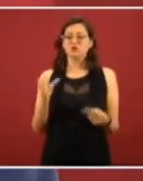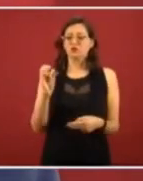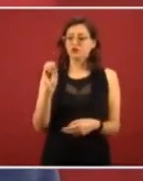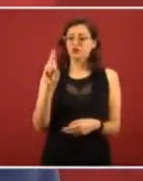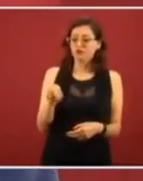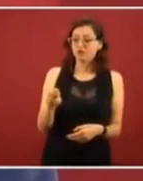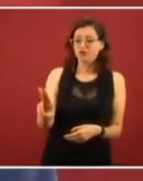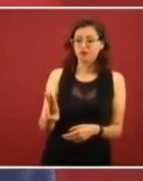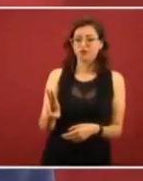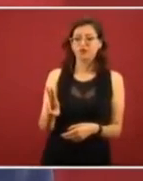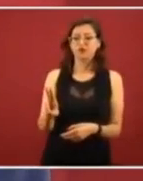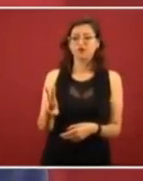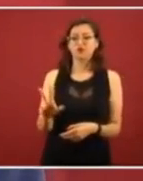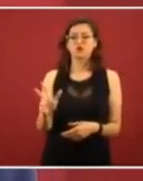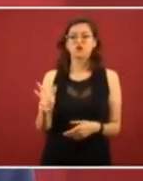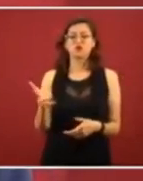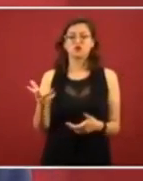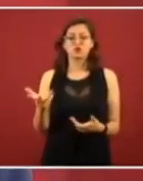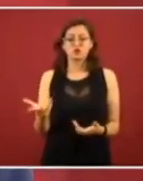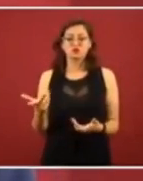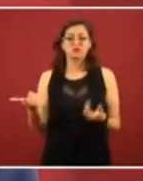ONU controle